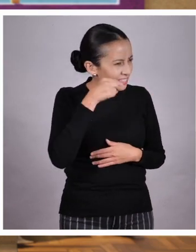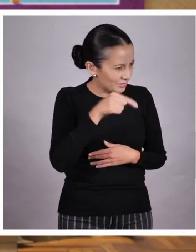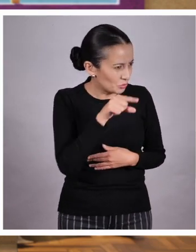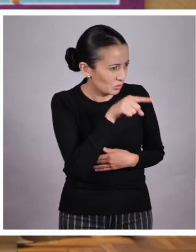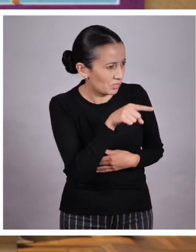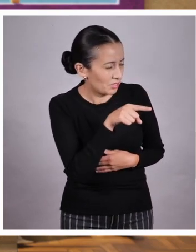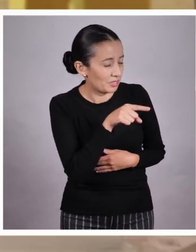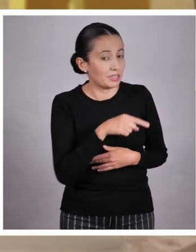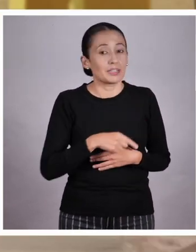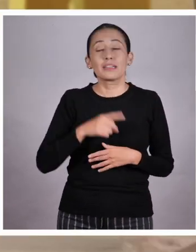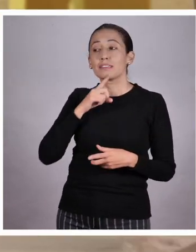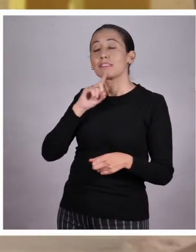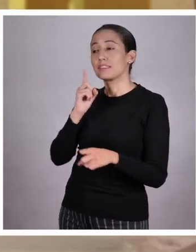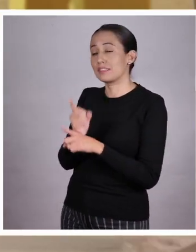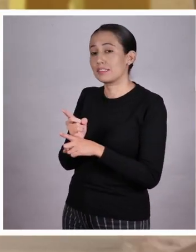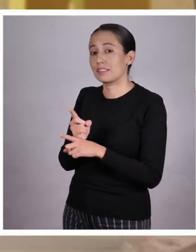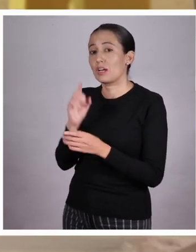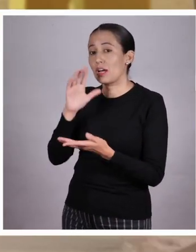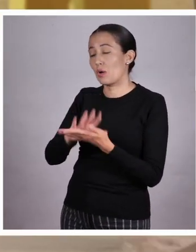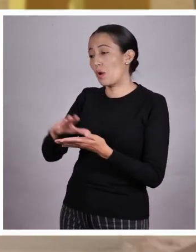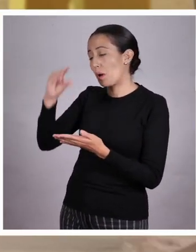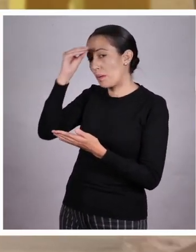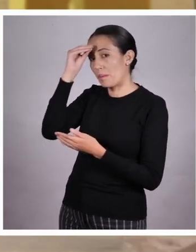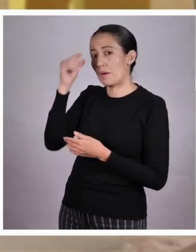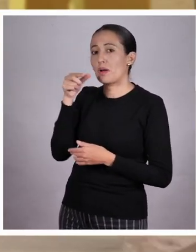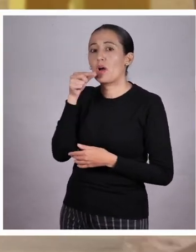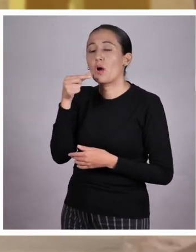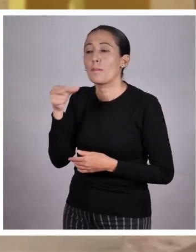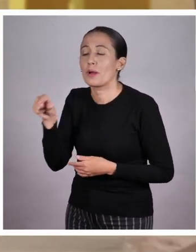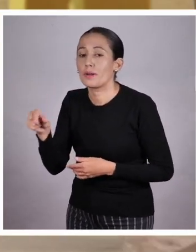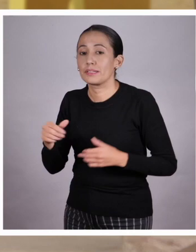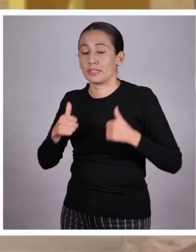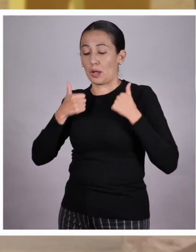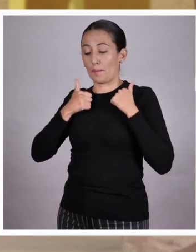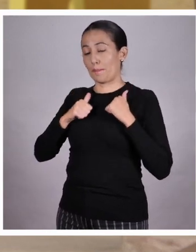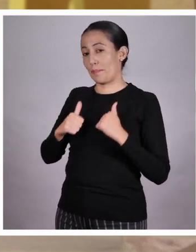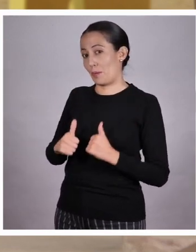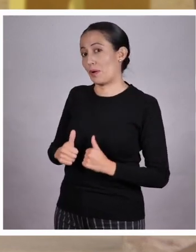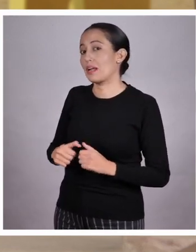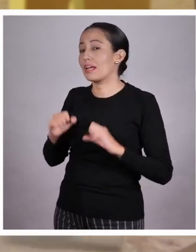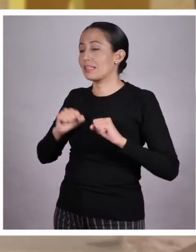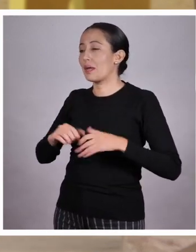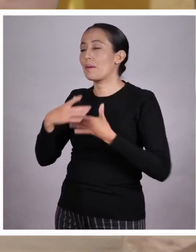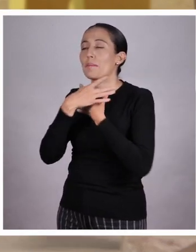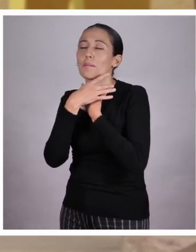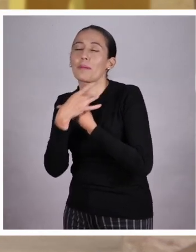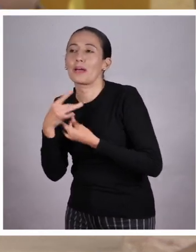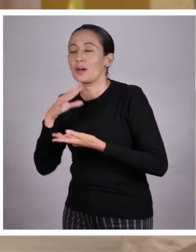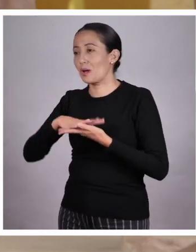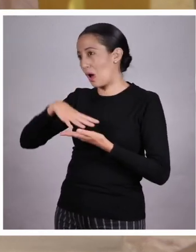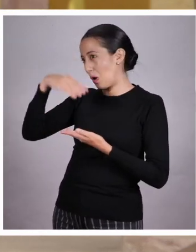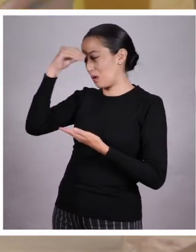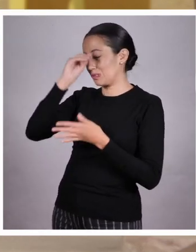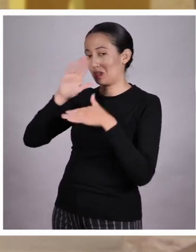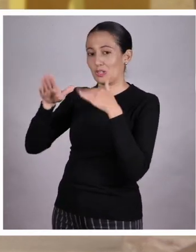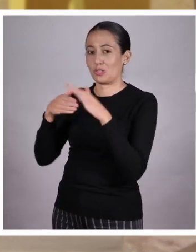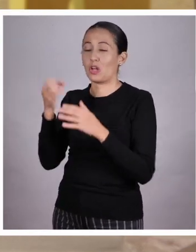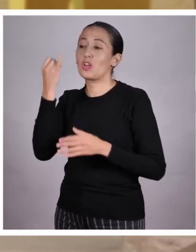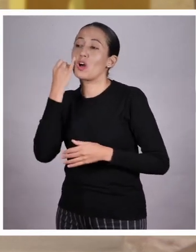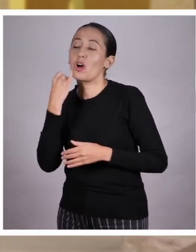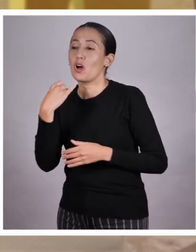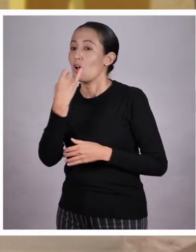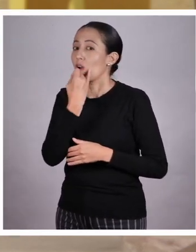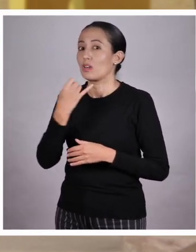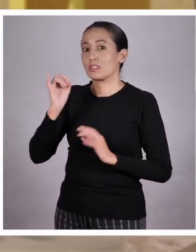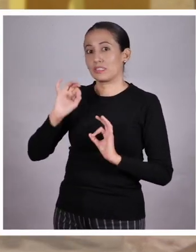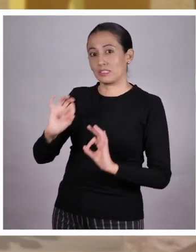quichua? Sí. Estoy aprendiendo quichua porque mi abuelita Agustina me está enseñando. A mí me encanta aprender todos los idiomas y por eso